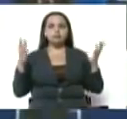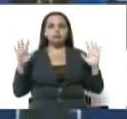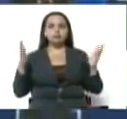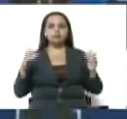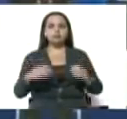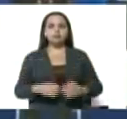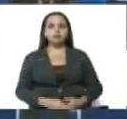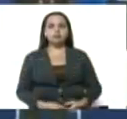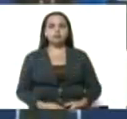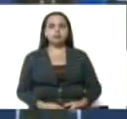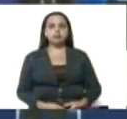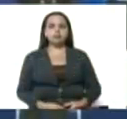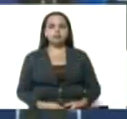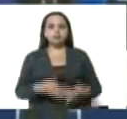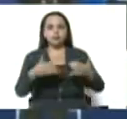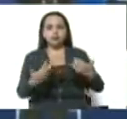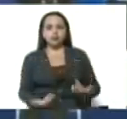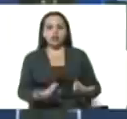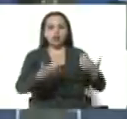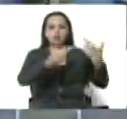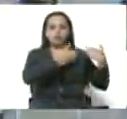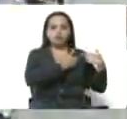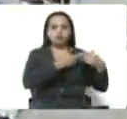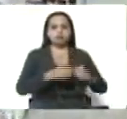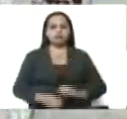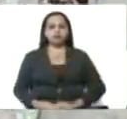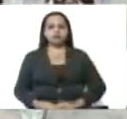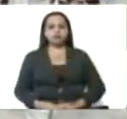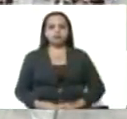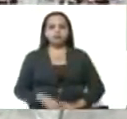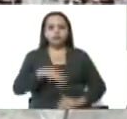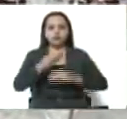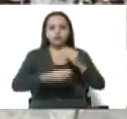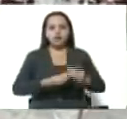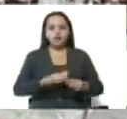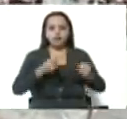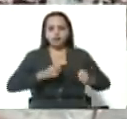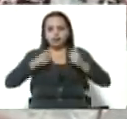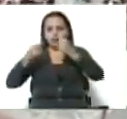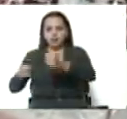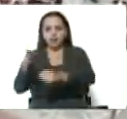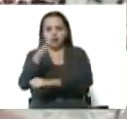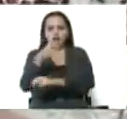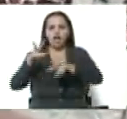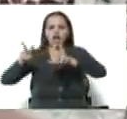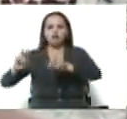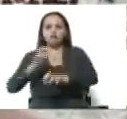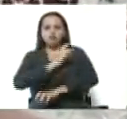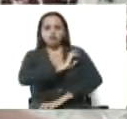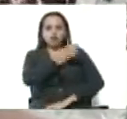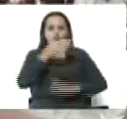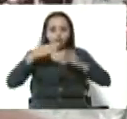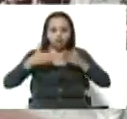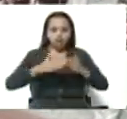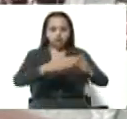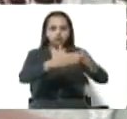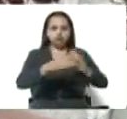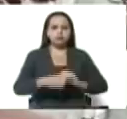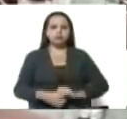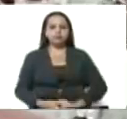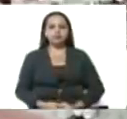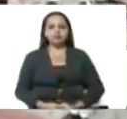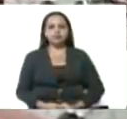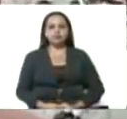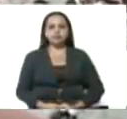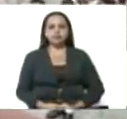el almirante guissé aleixandre con cimadevilla hace entrega del estandarte de la armada bolivariana al almirante william